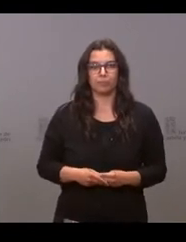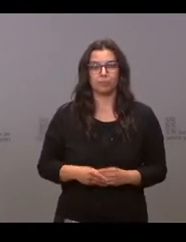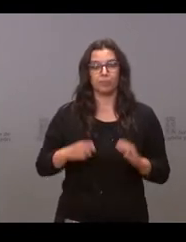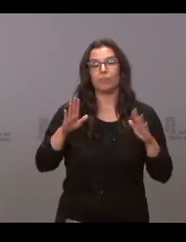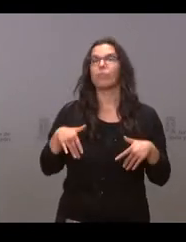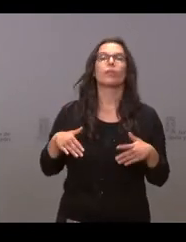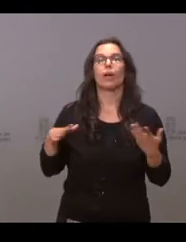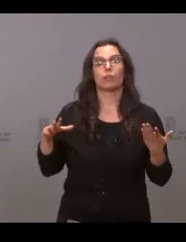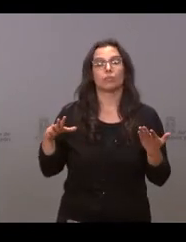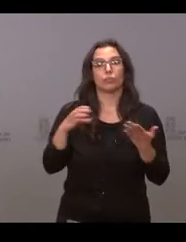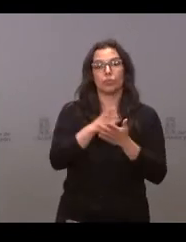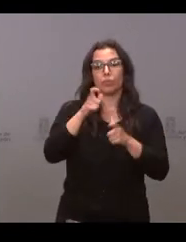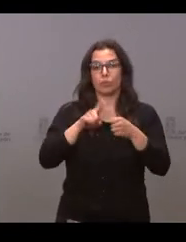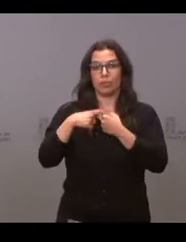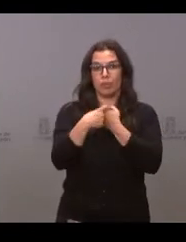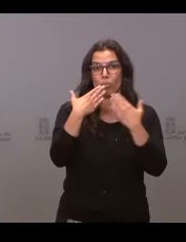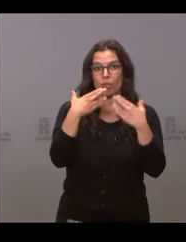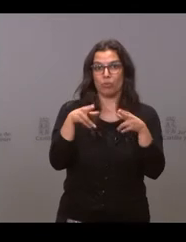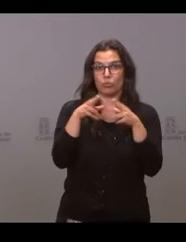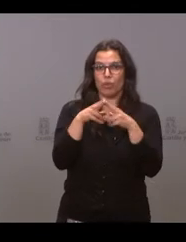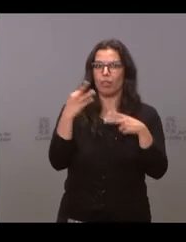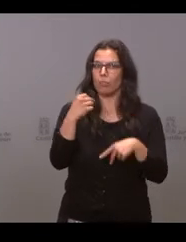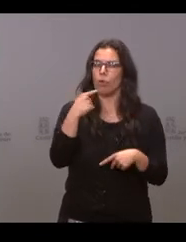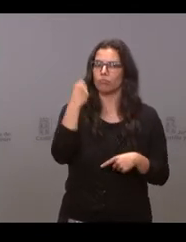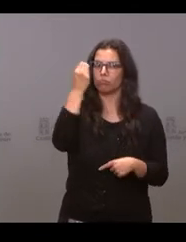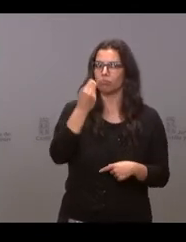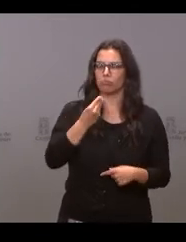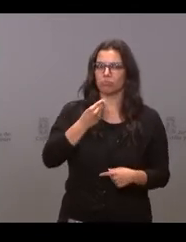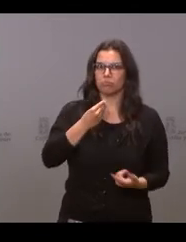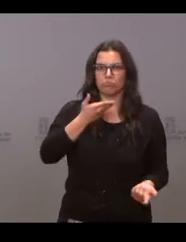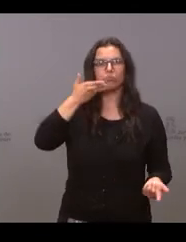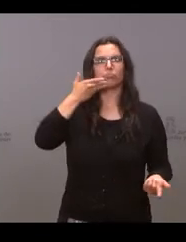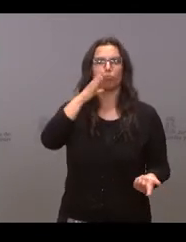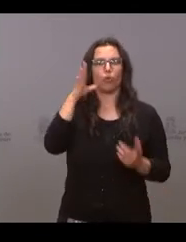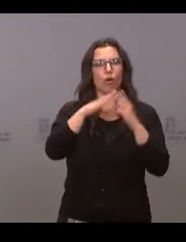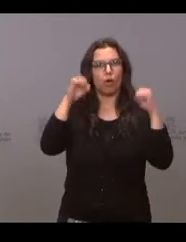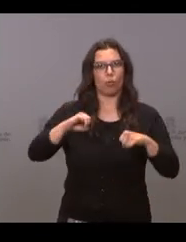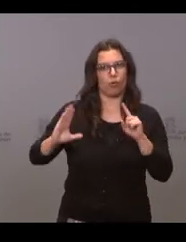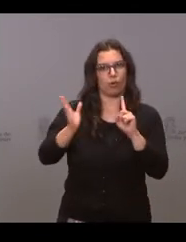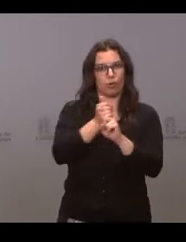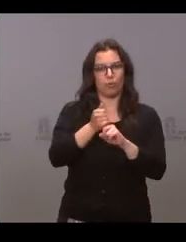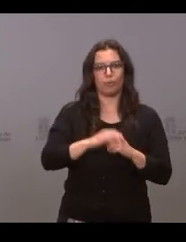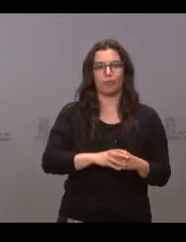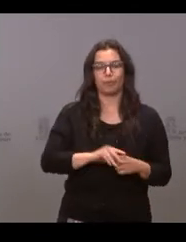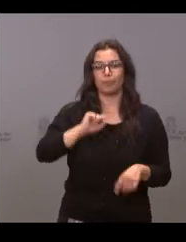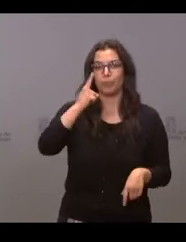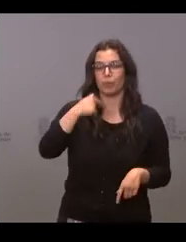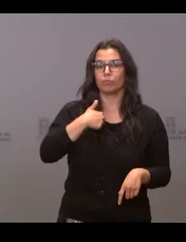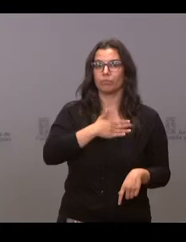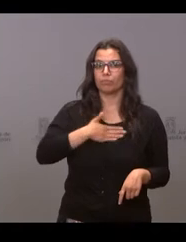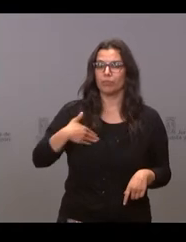del diálogo social nos tenemos que felicitar por dichos acuerdos quiero empezar mi intervención